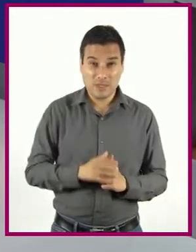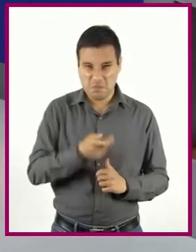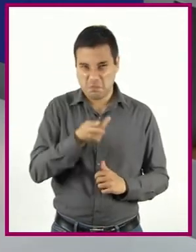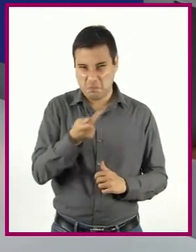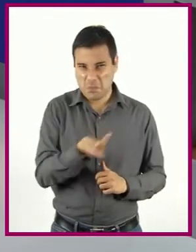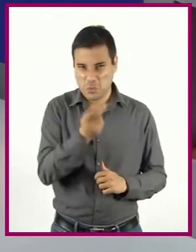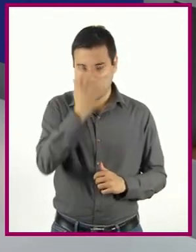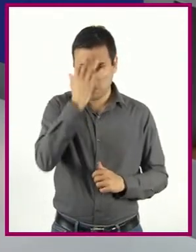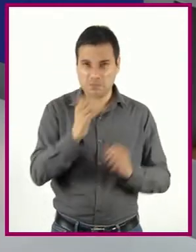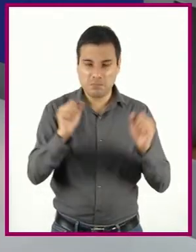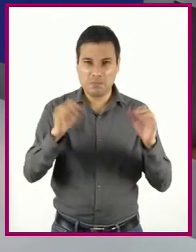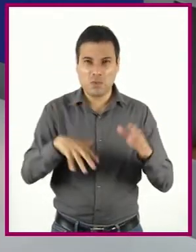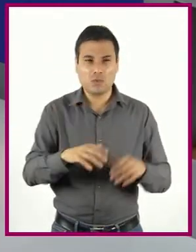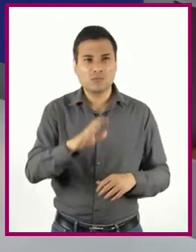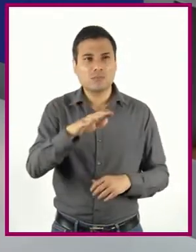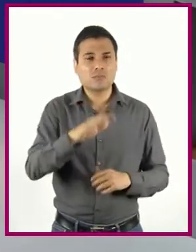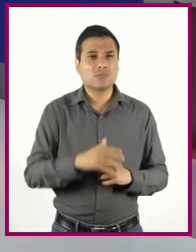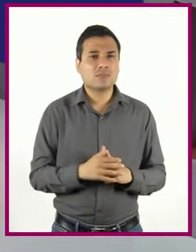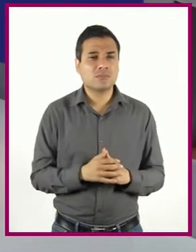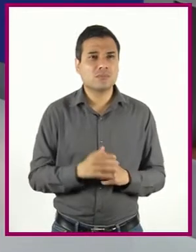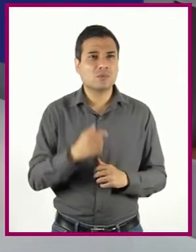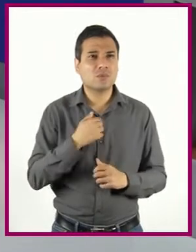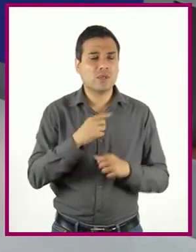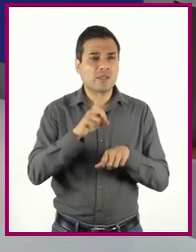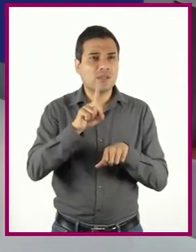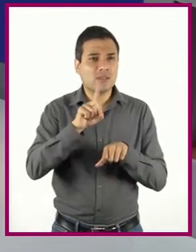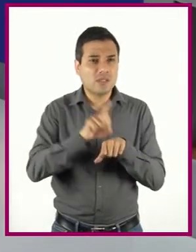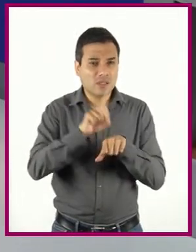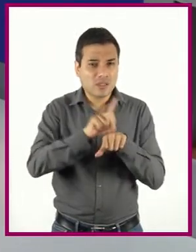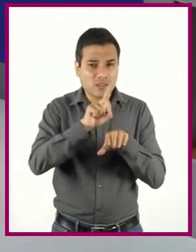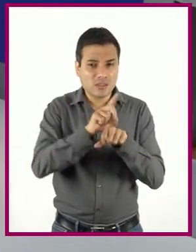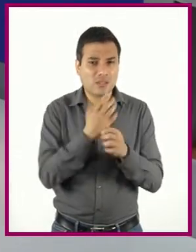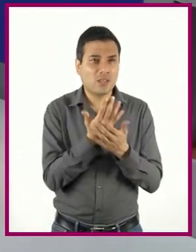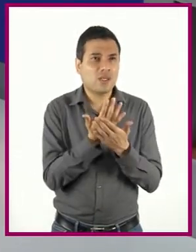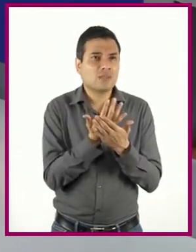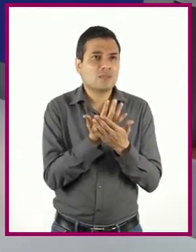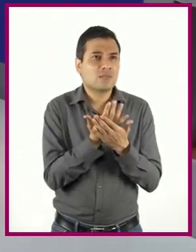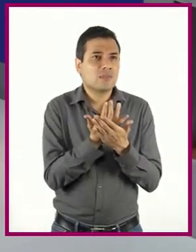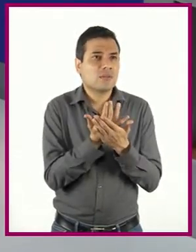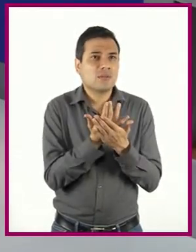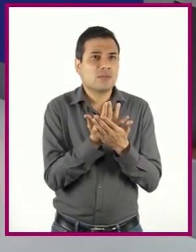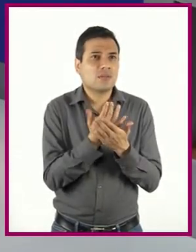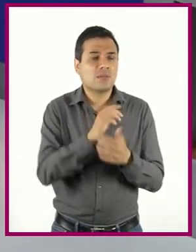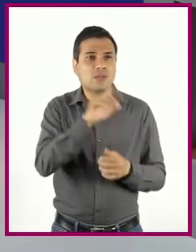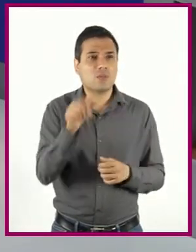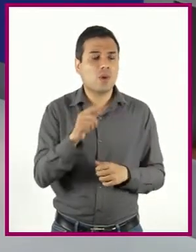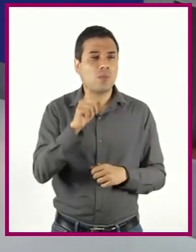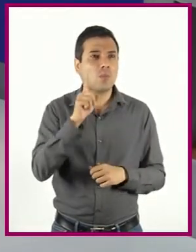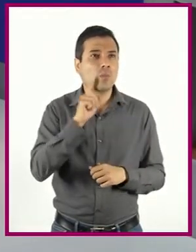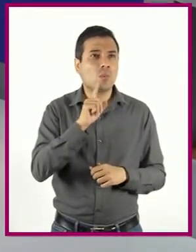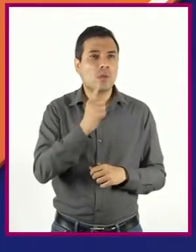mago, ¿cuántos días debería esperar para que su amor imposible le correspondiera?